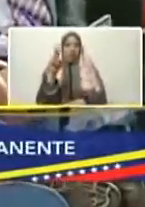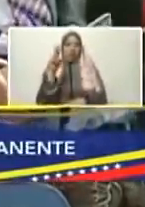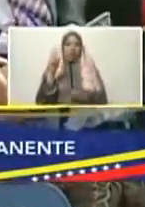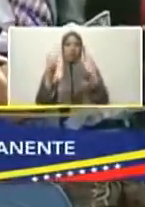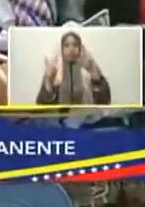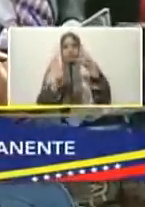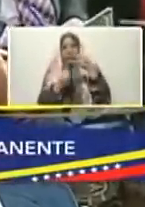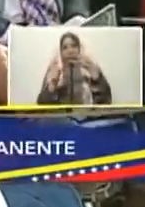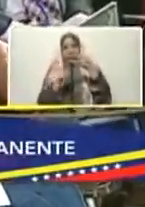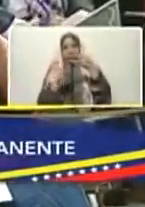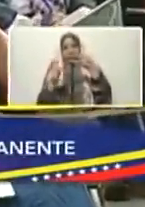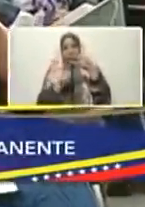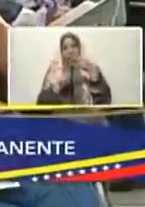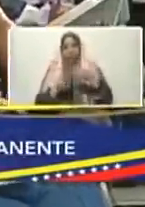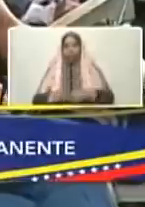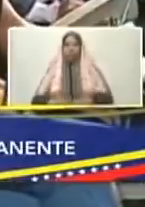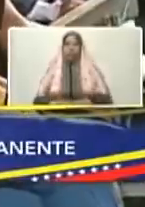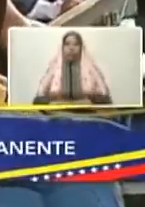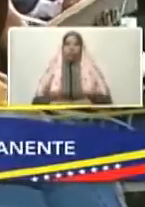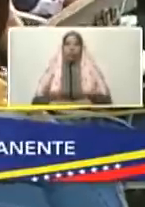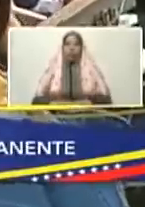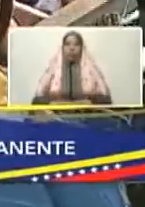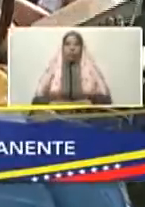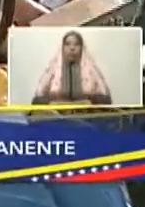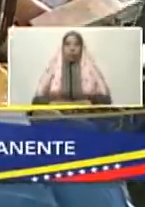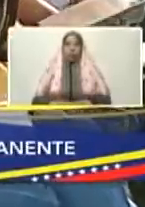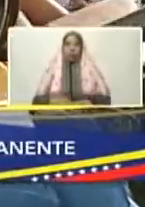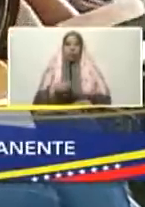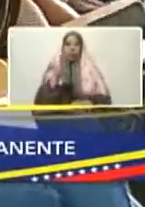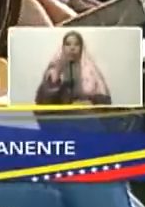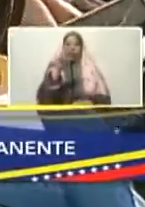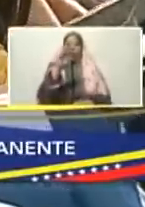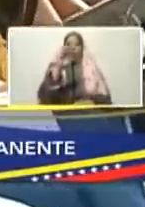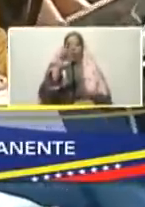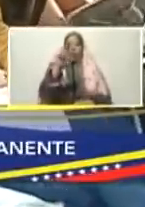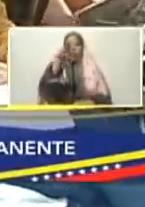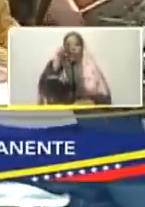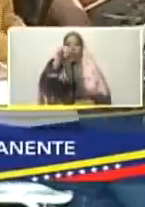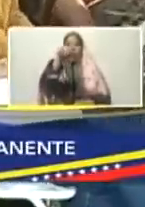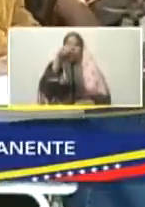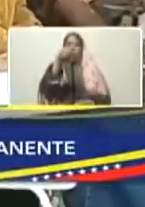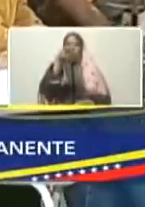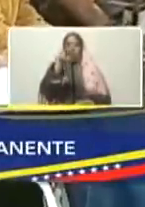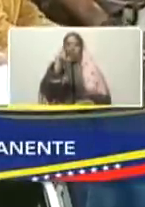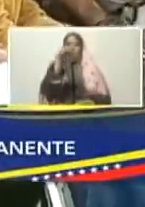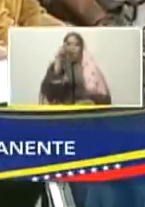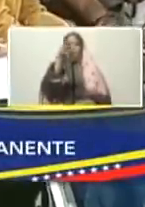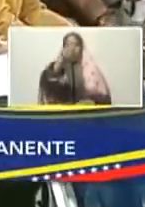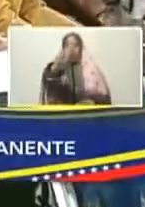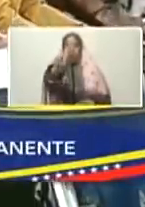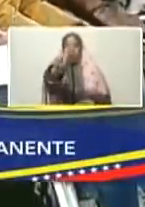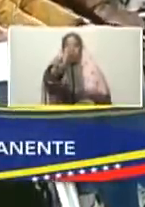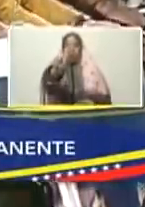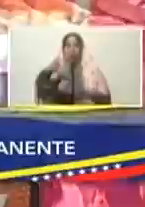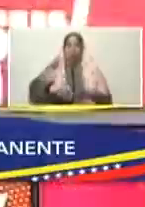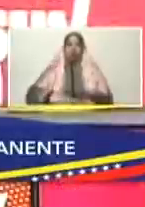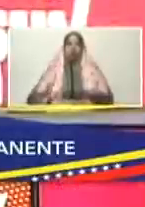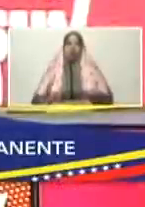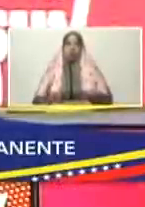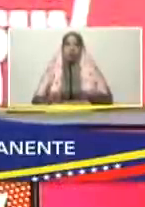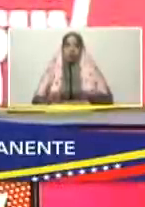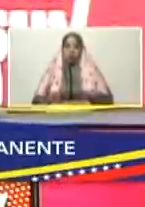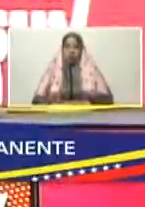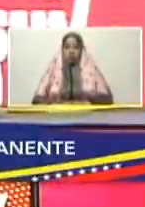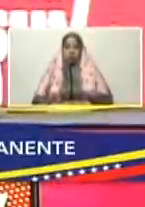adaptarse a los tiempos adaptarse a los tiempos en cuarto lugar